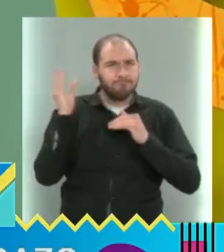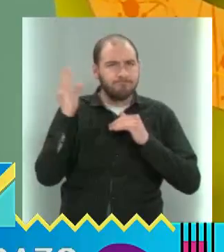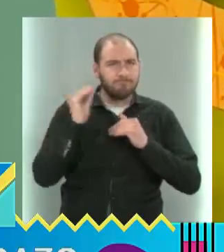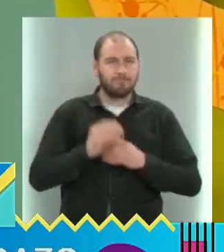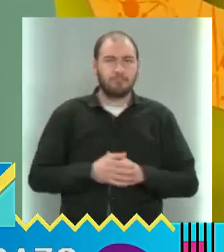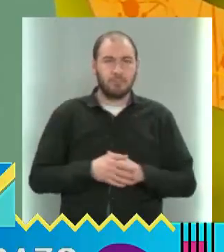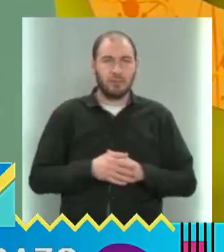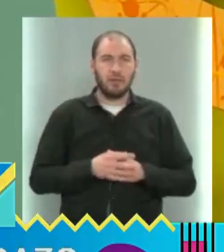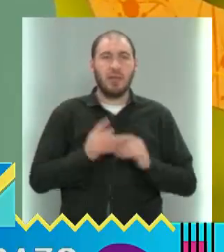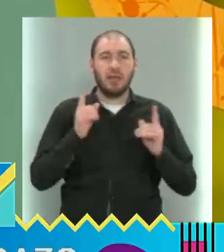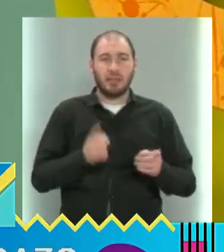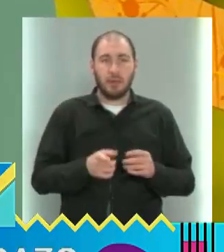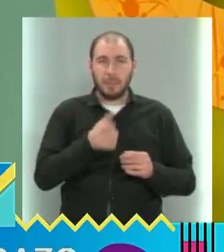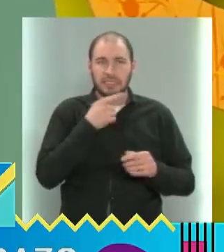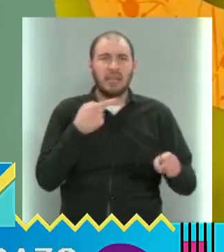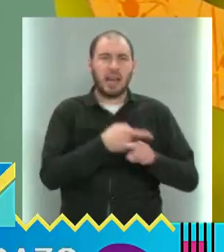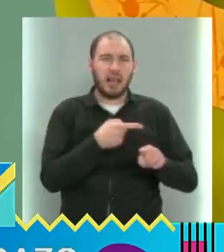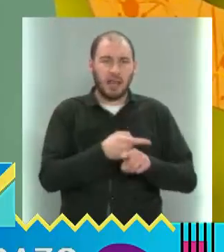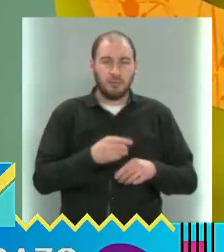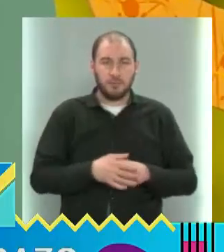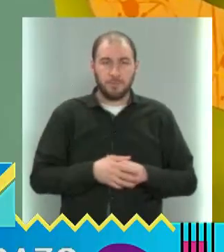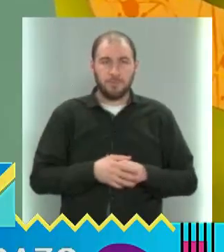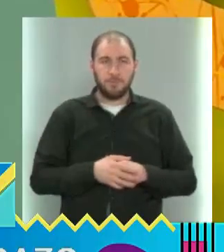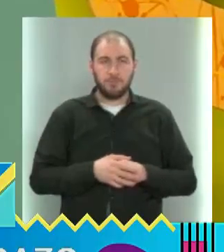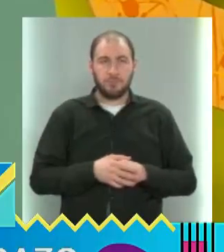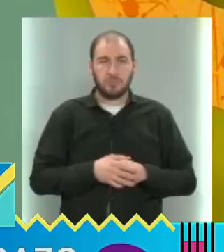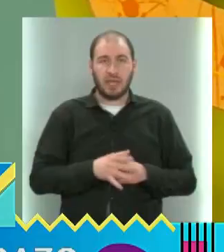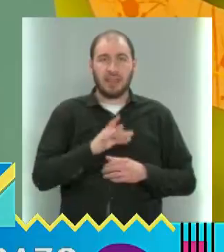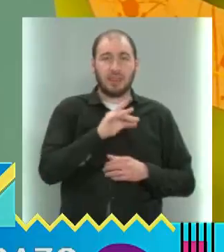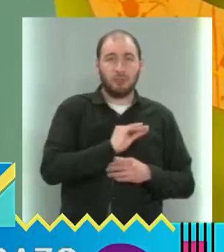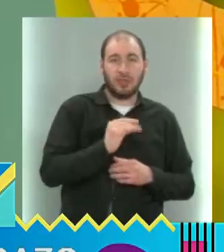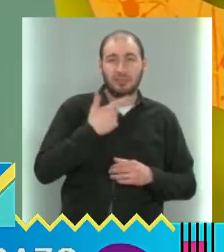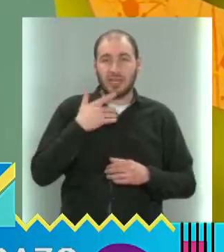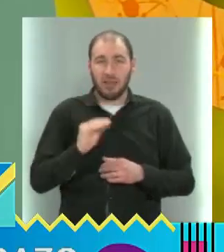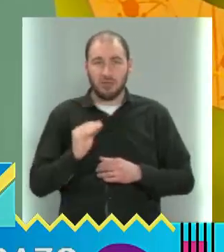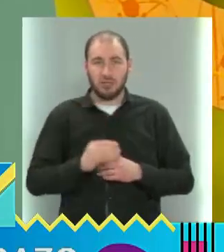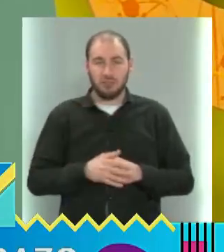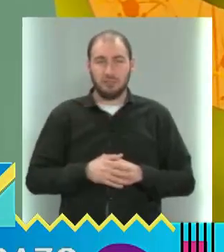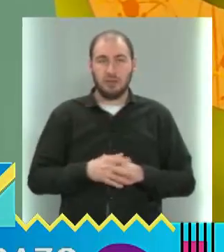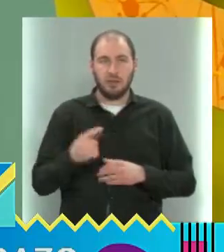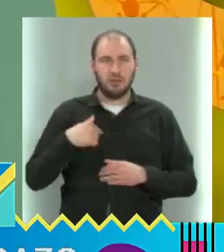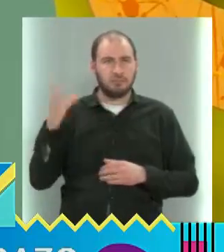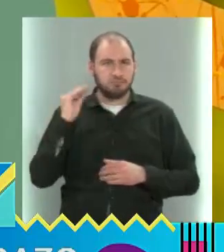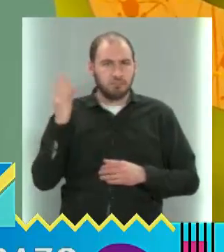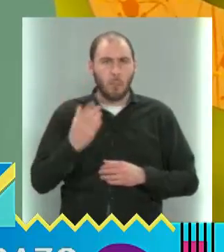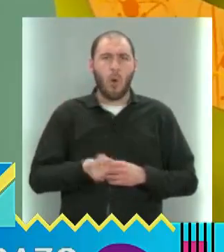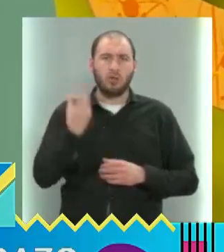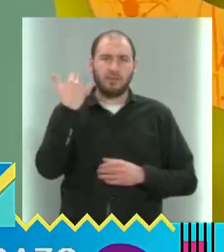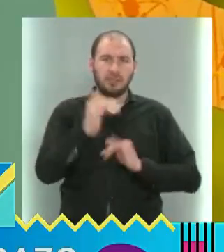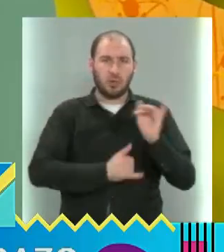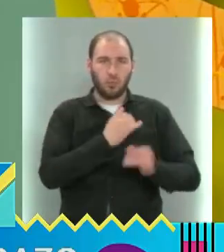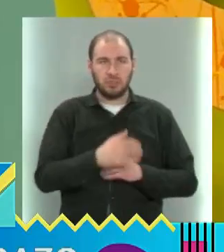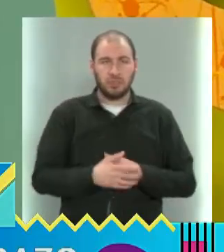y sobre todo es como el reclamo, tanto en diputados como en senadores, escuché repetidas veces